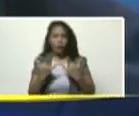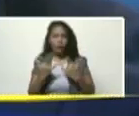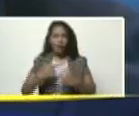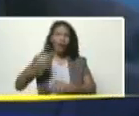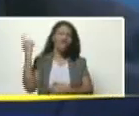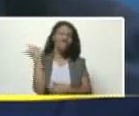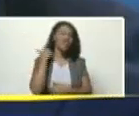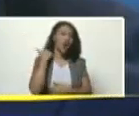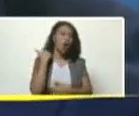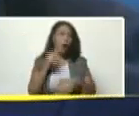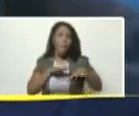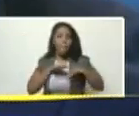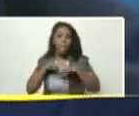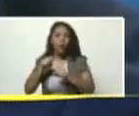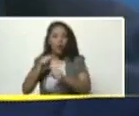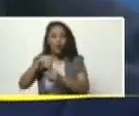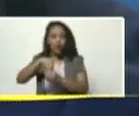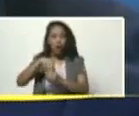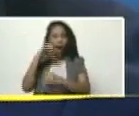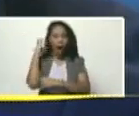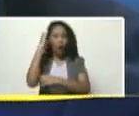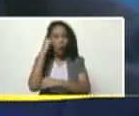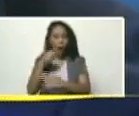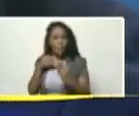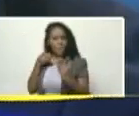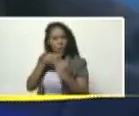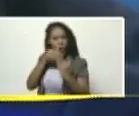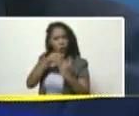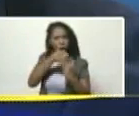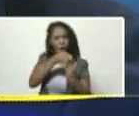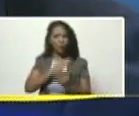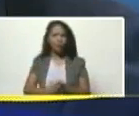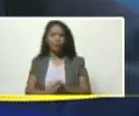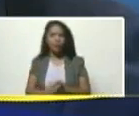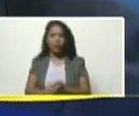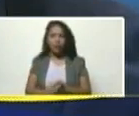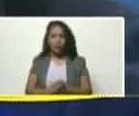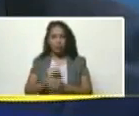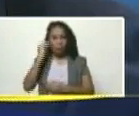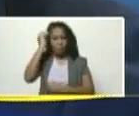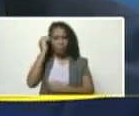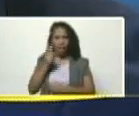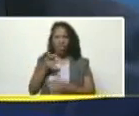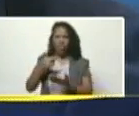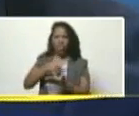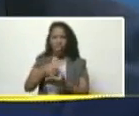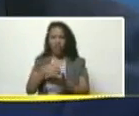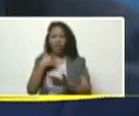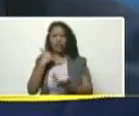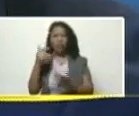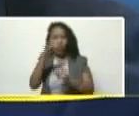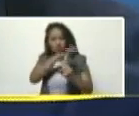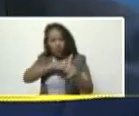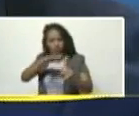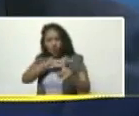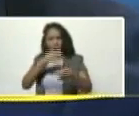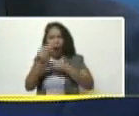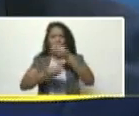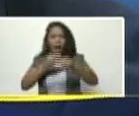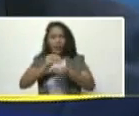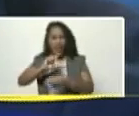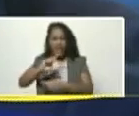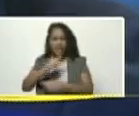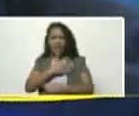antiguos colonialismos europeos que la agreden, que la subestiman, que conspiran para dividirla,